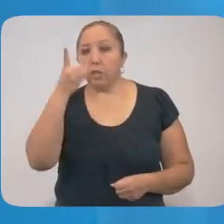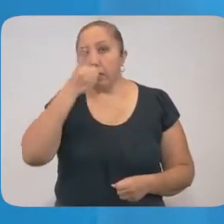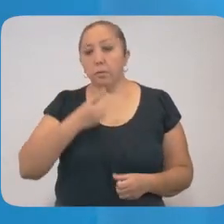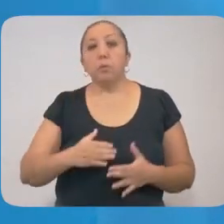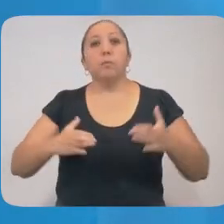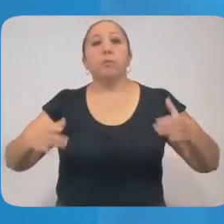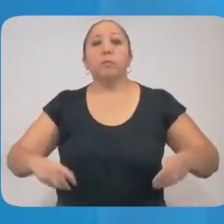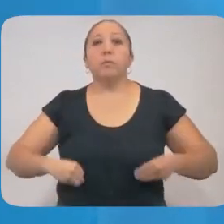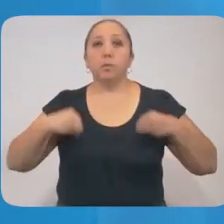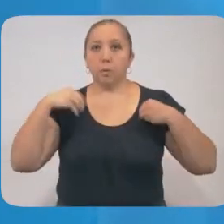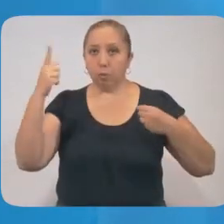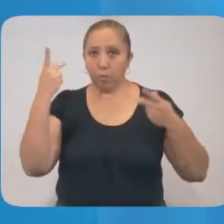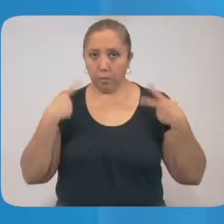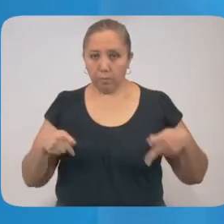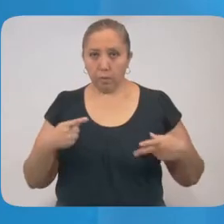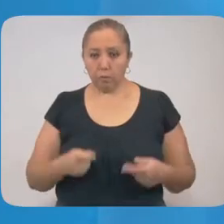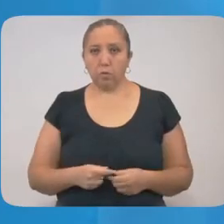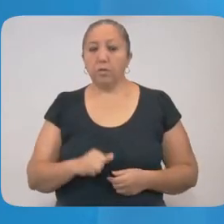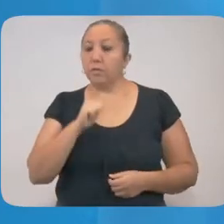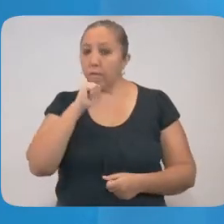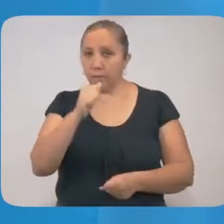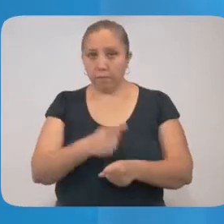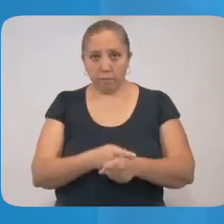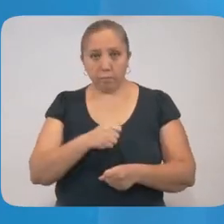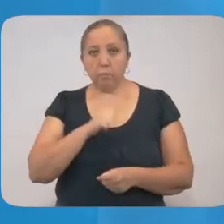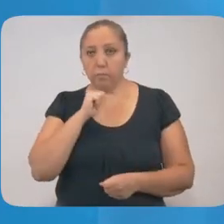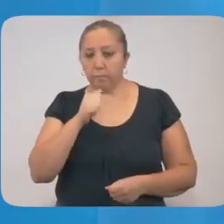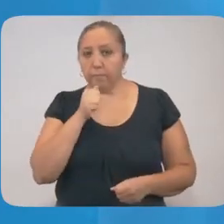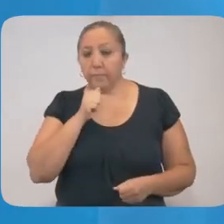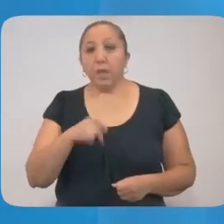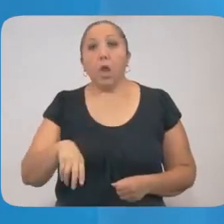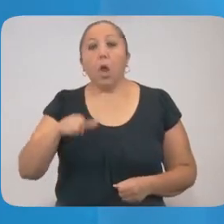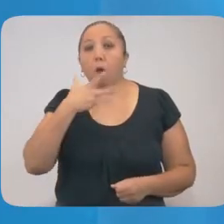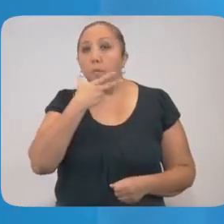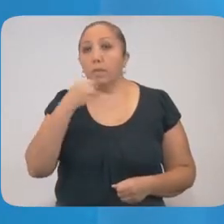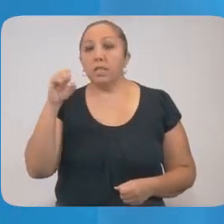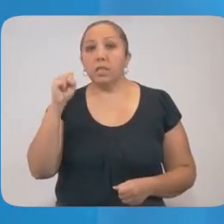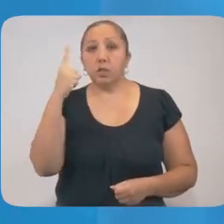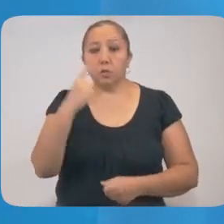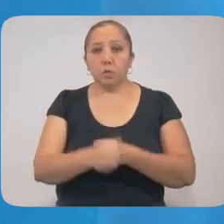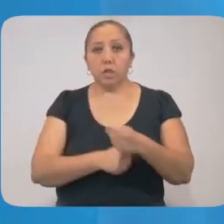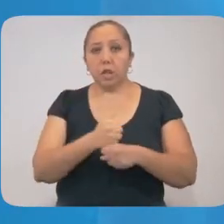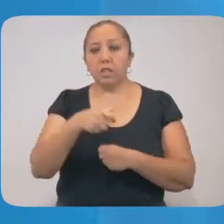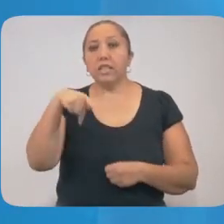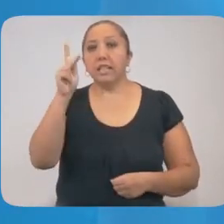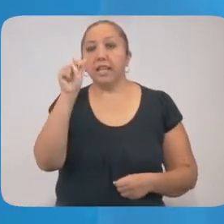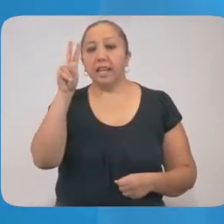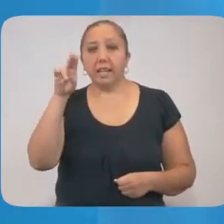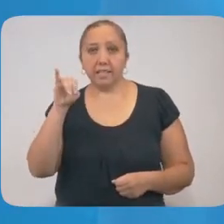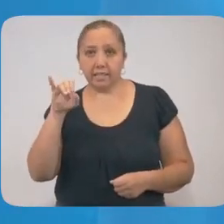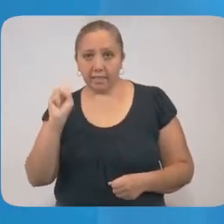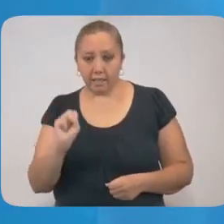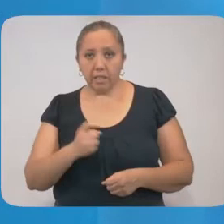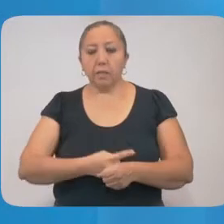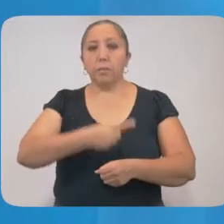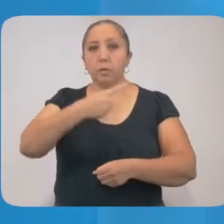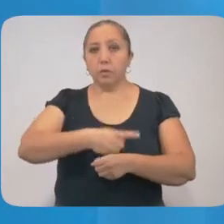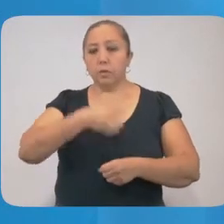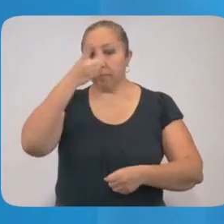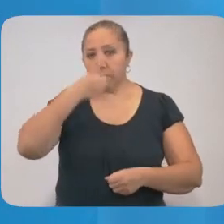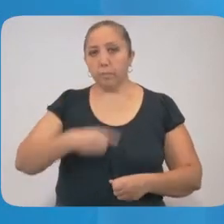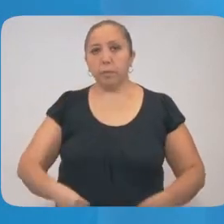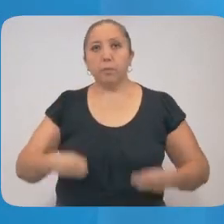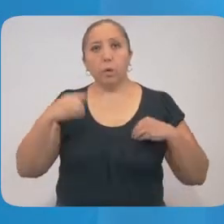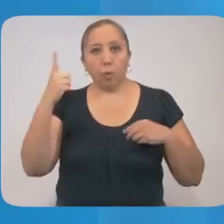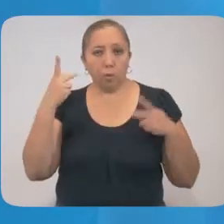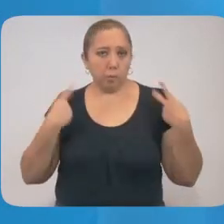obesidad. Vivía con un contacto asintomático. Hombre de 61 años, de Canacín, con hipertensión y diabetes. Vivía con un contacto, el